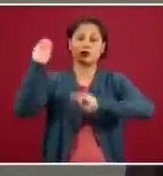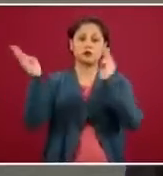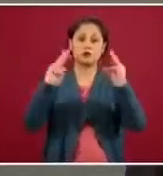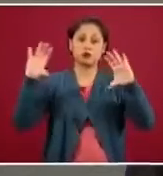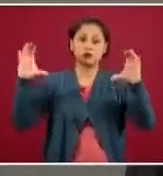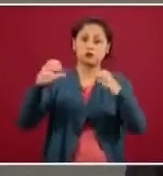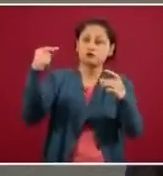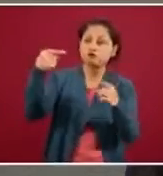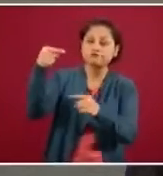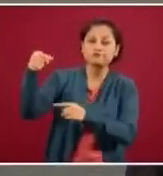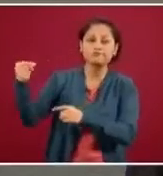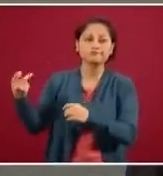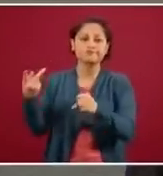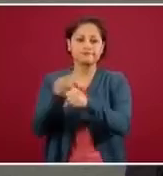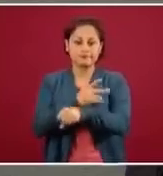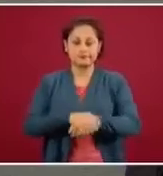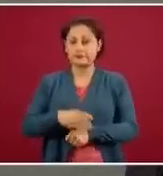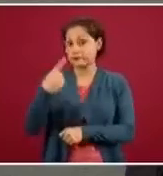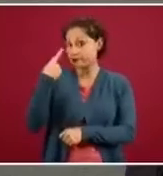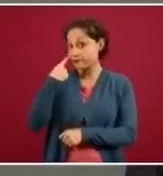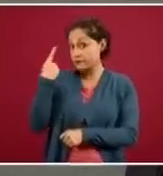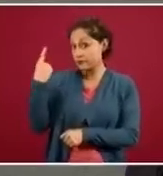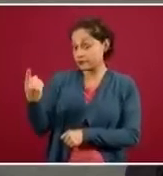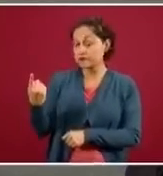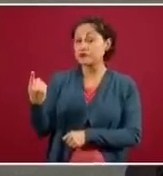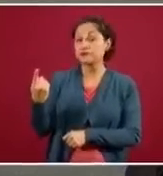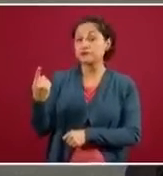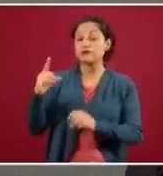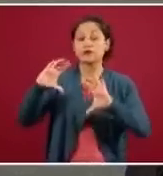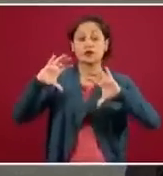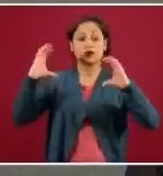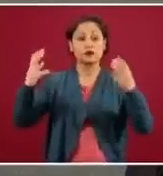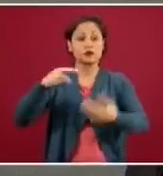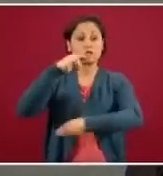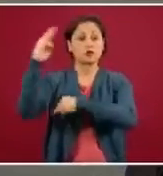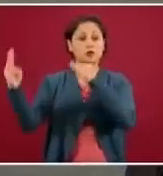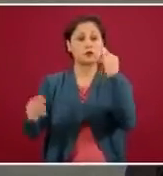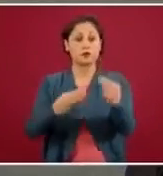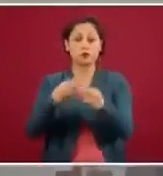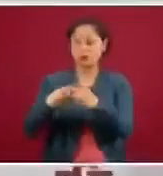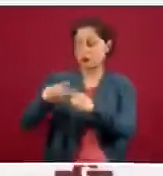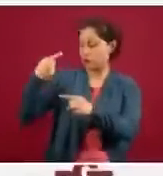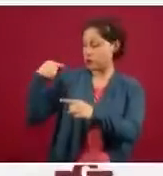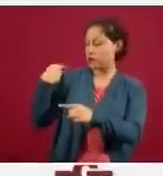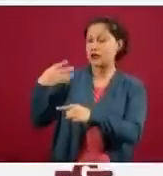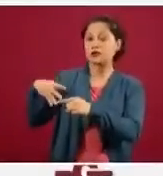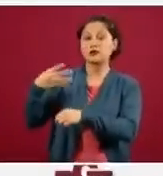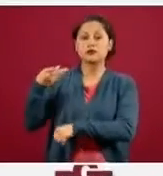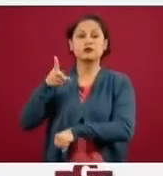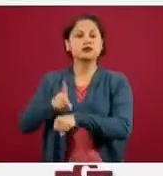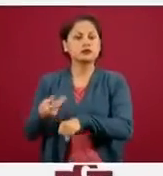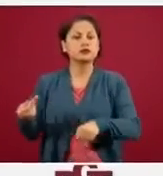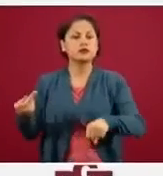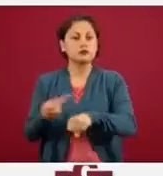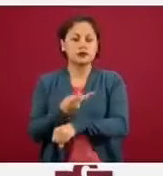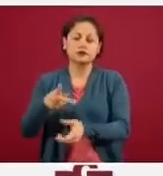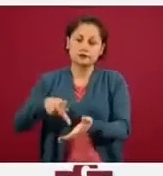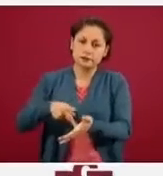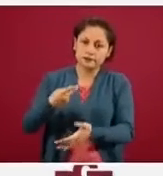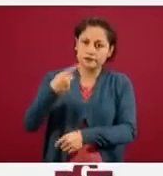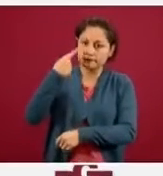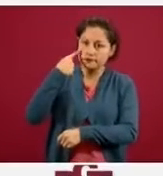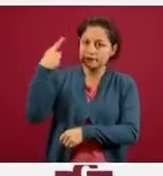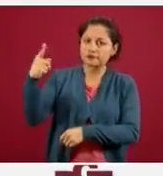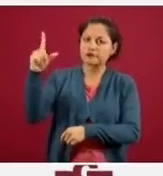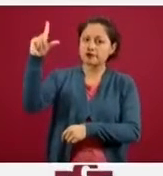día de hoy, si vemos el porcentaje de casos en el mundo en los últimos 14 días, vemos que nuevamente tiene una disminución